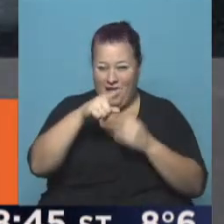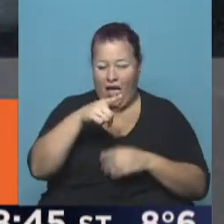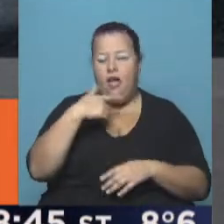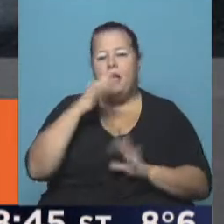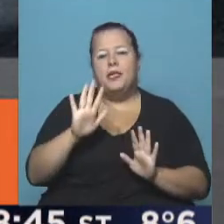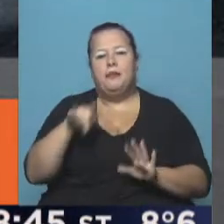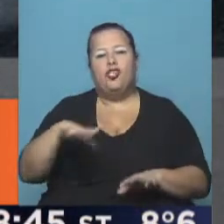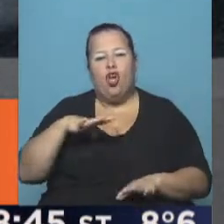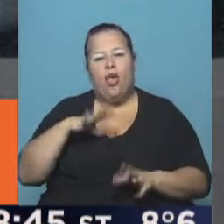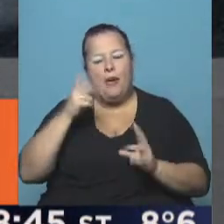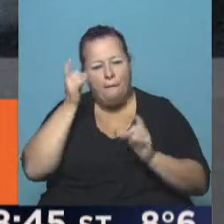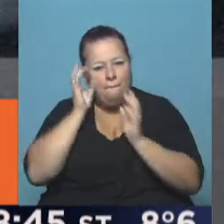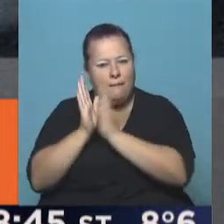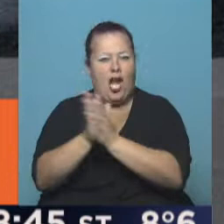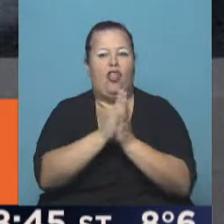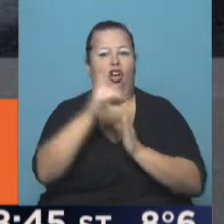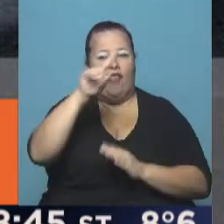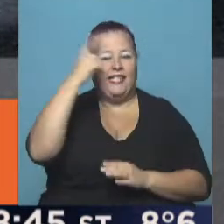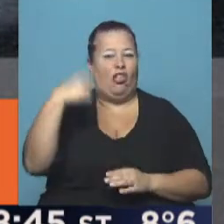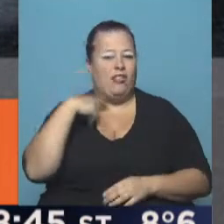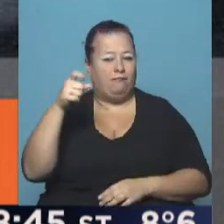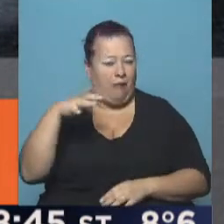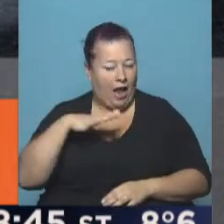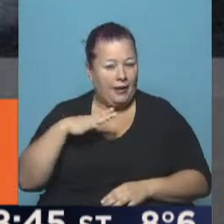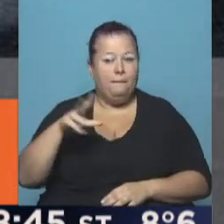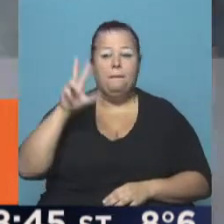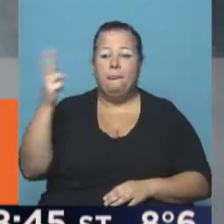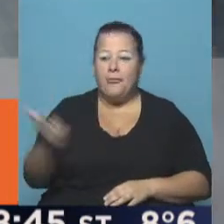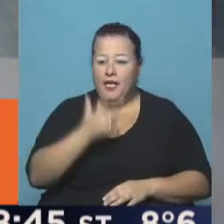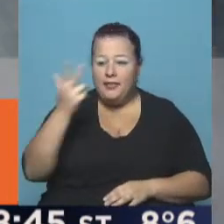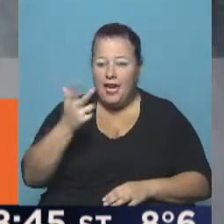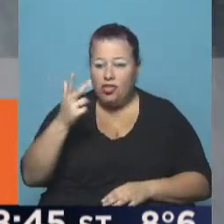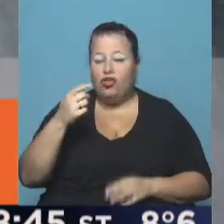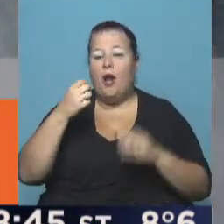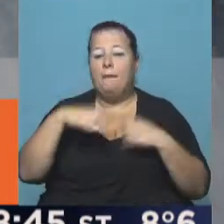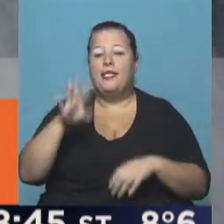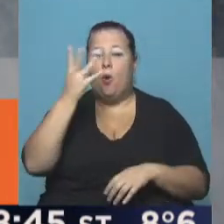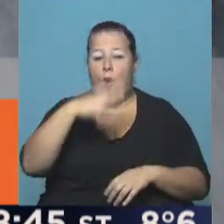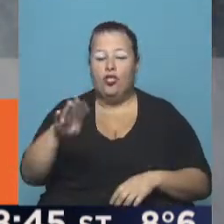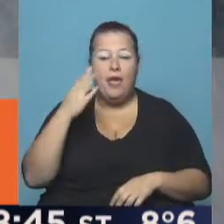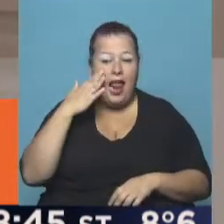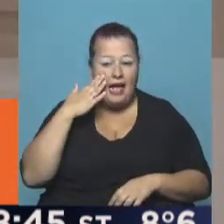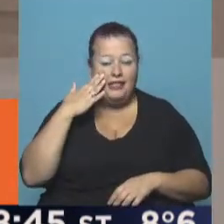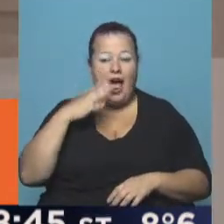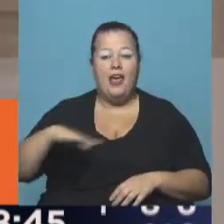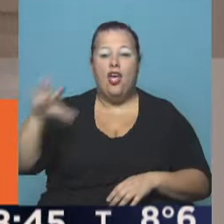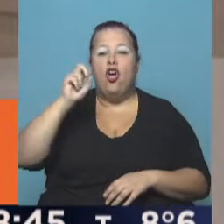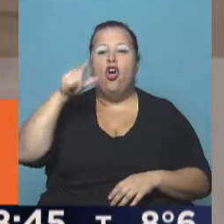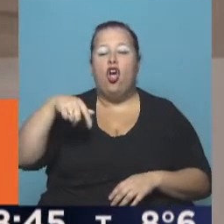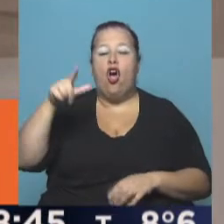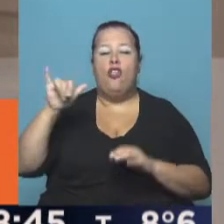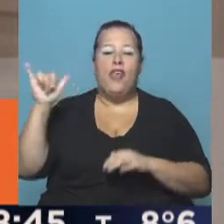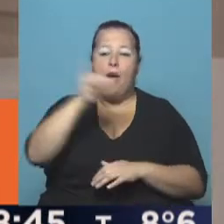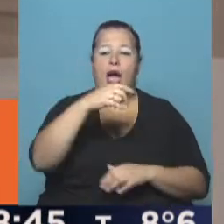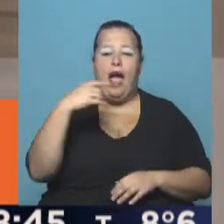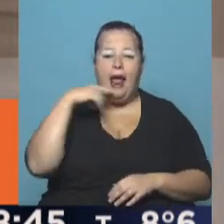esperan aún un gesto de disculpas por parte del Estado español. Durante 3 horas, recordamos, a partir de las 4:30 de la tarde, la Legión Cóndor de la aviación